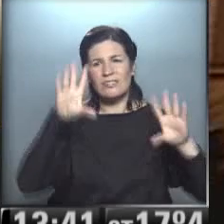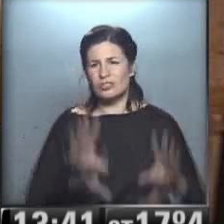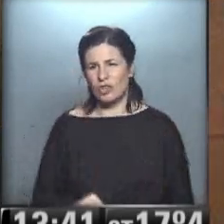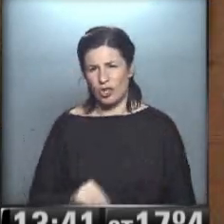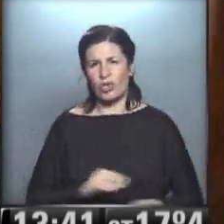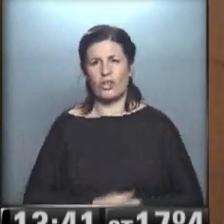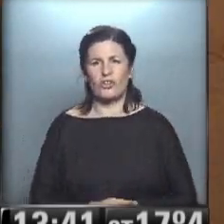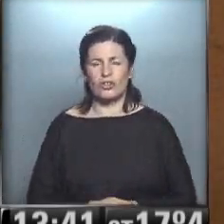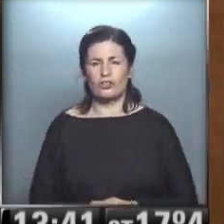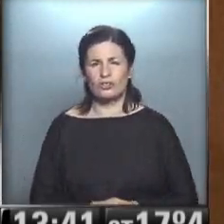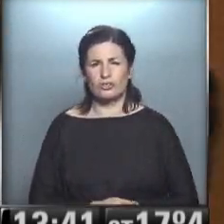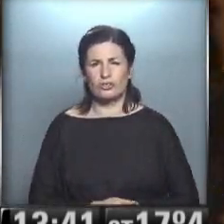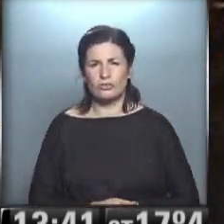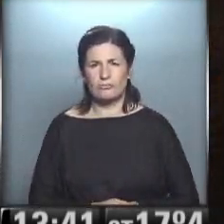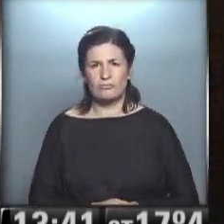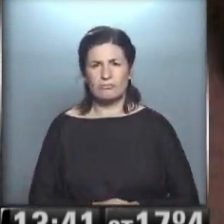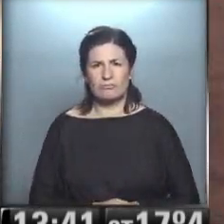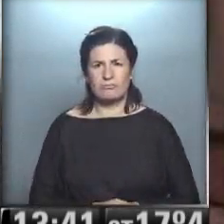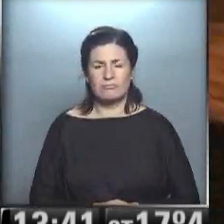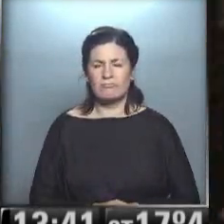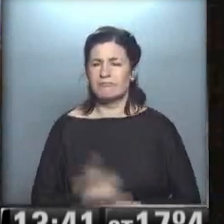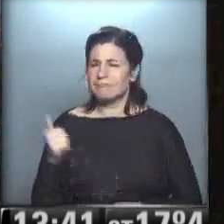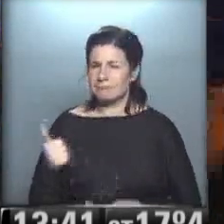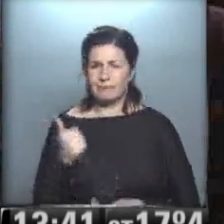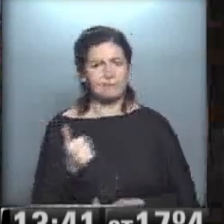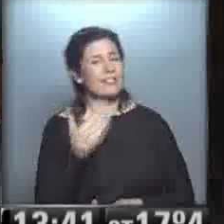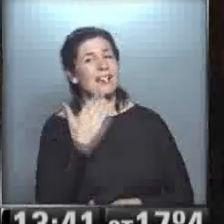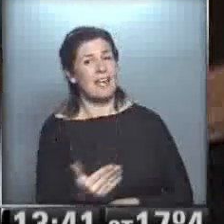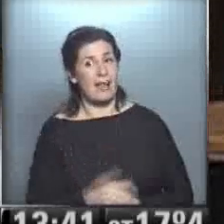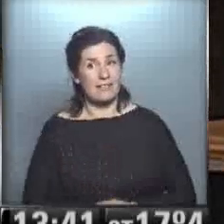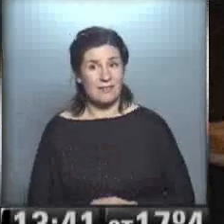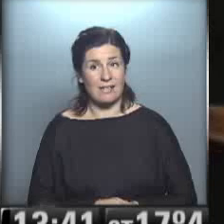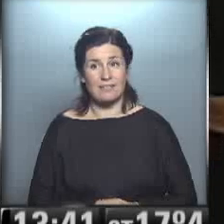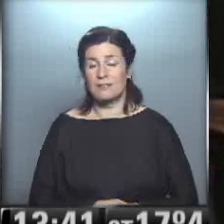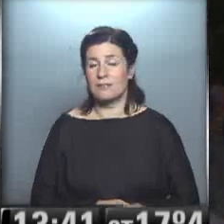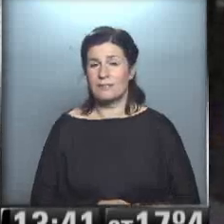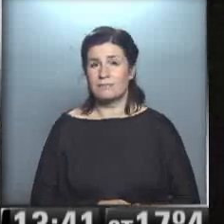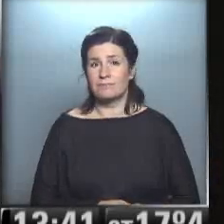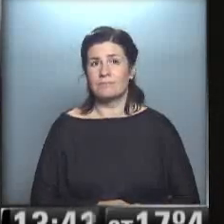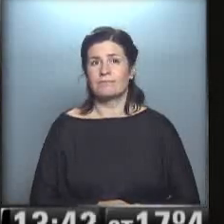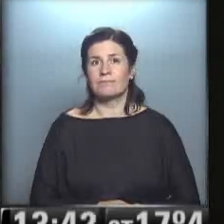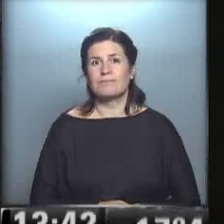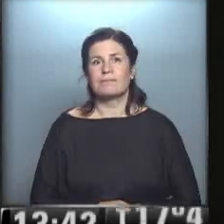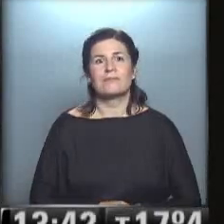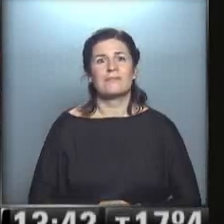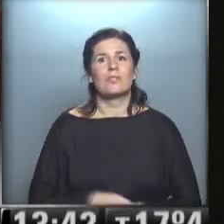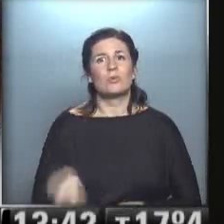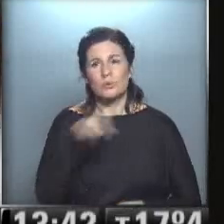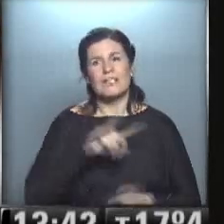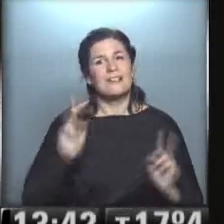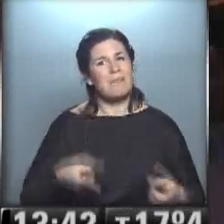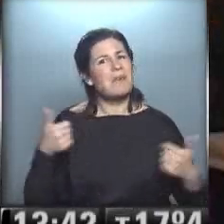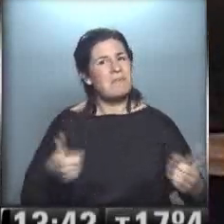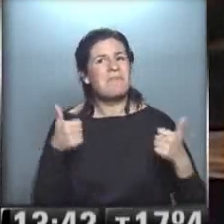saludar a todos y a todos dejarles la bendición de Dios. Bueno, le agradecemos mucho, Padre. Bueno, la bendición para ustedes, Agustina